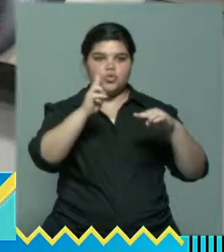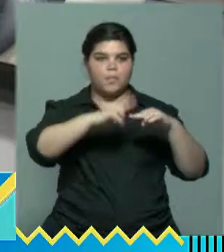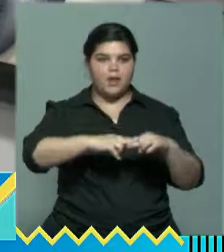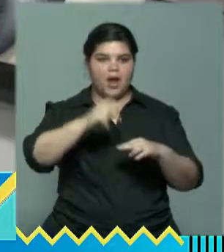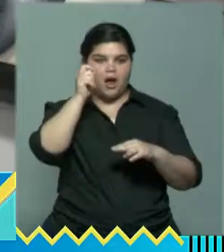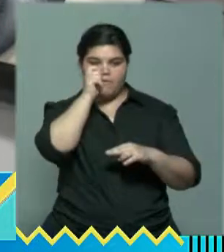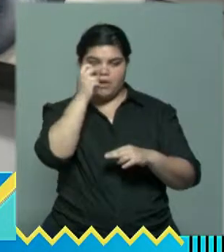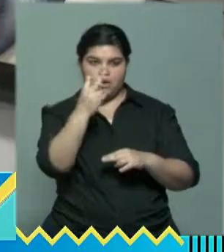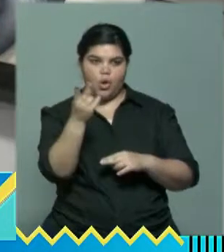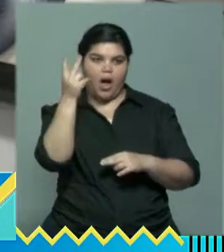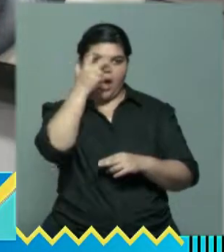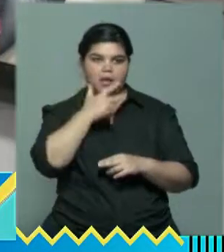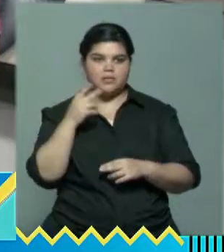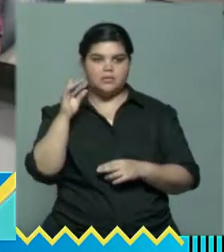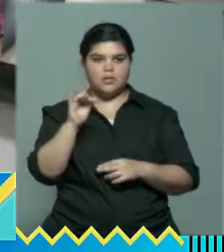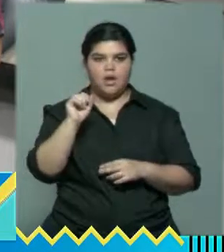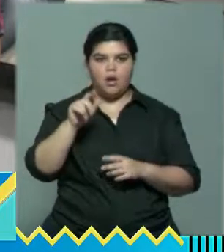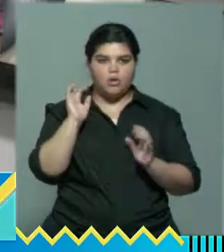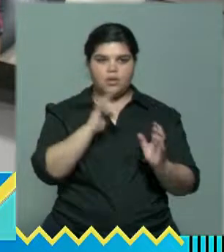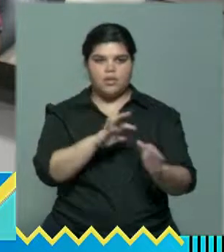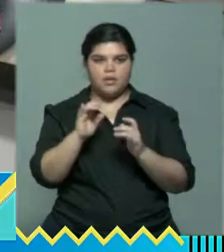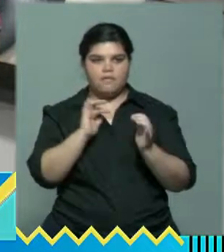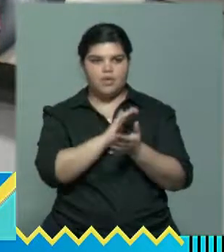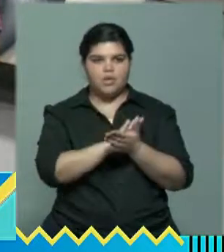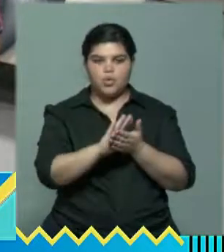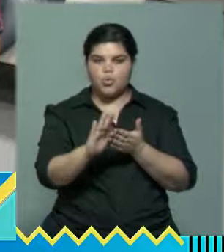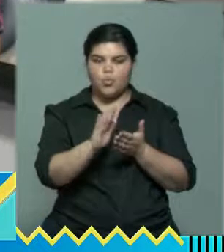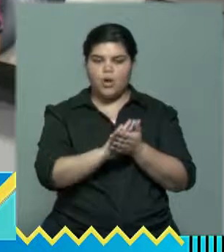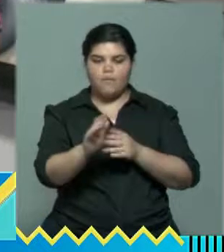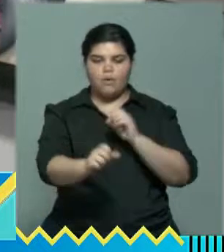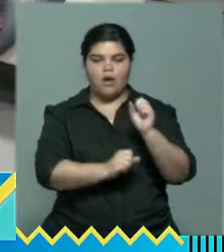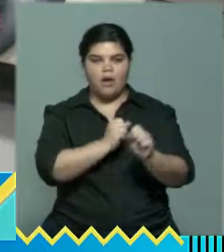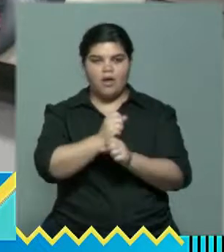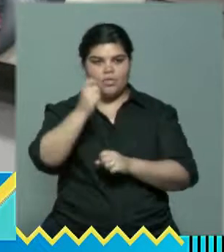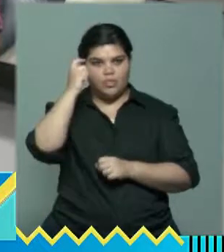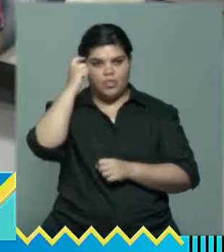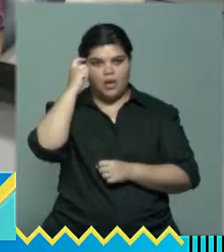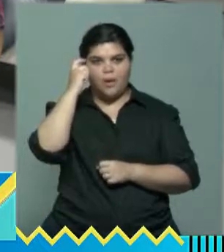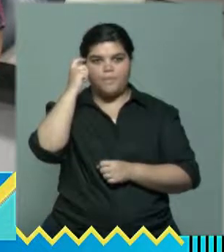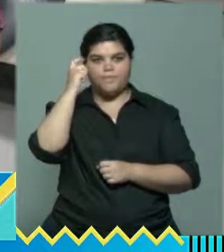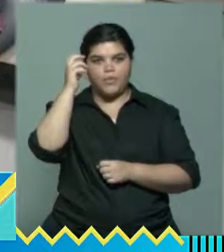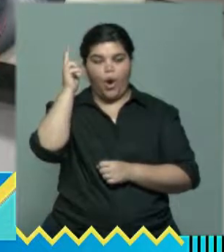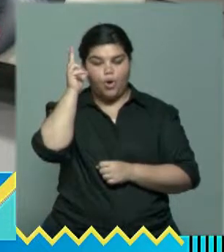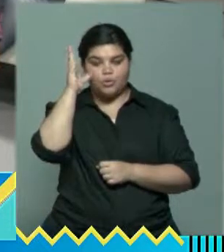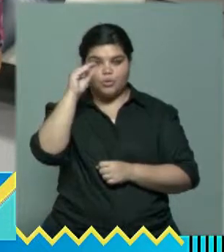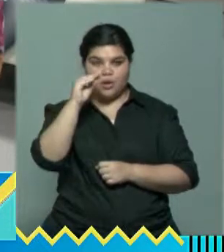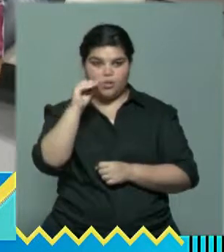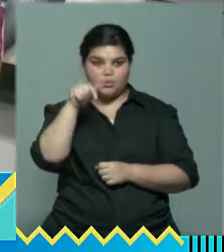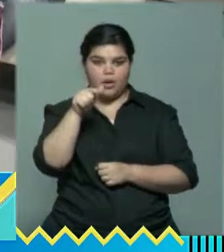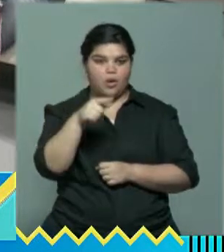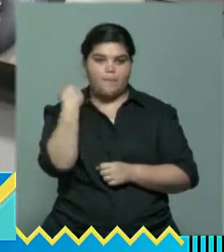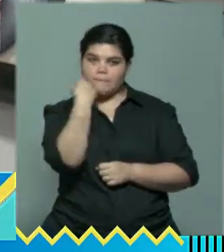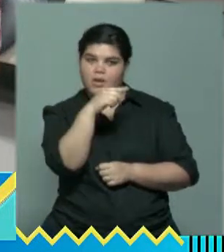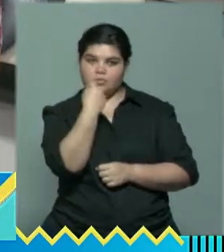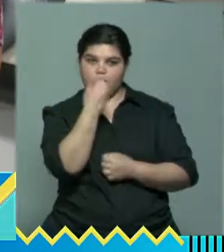HD. Hoy un nuevo debate que vamos a estar desarrollando hasta las 20 horas en una nueva edición, como decíamos recién, de Distintos Parecidos. Marcelo Sastre, ¿cómo